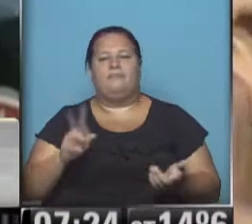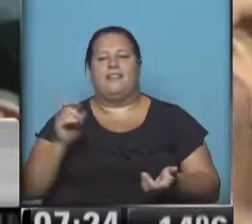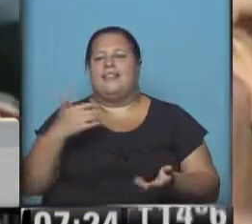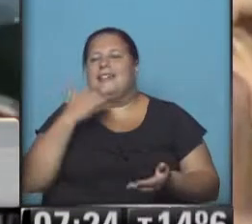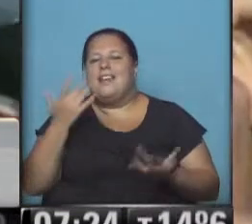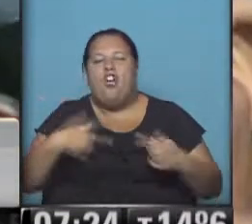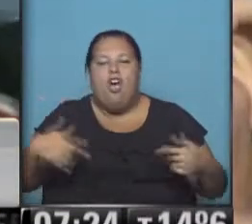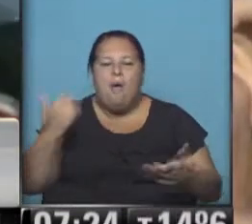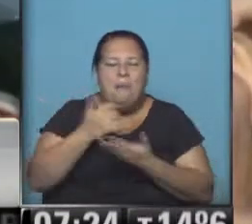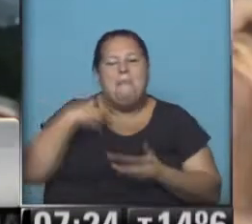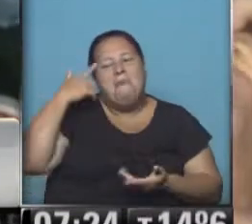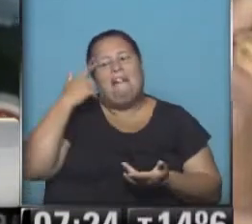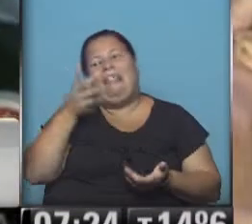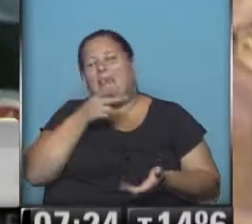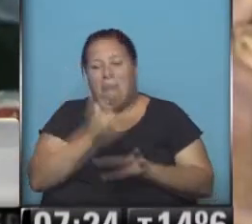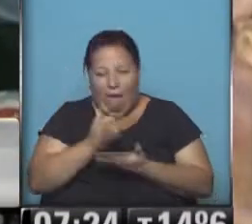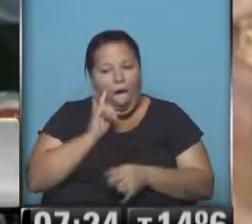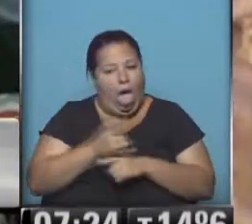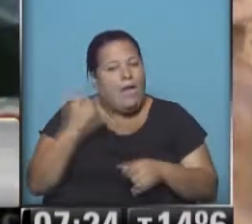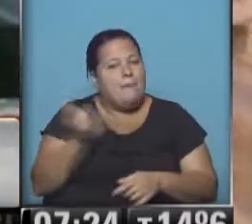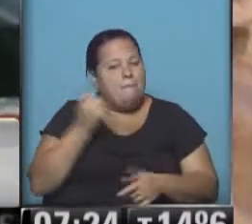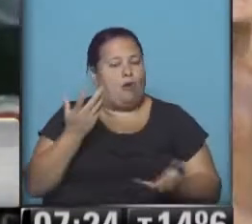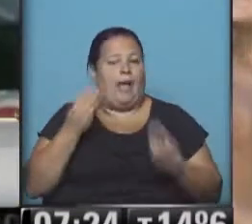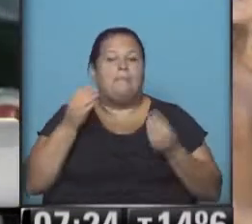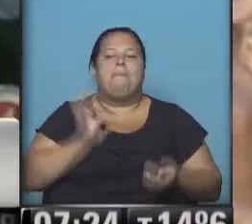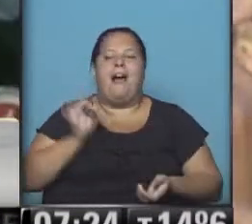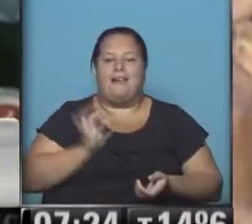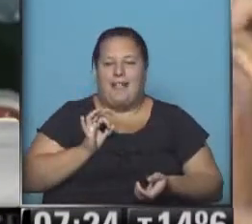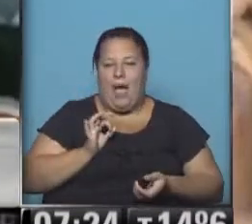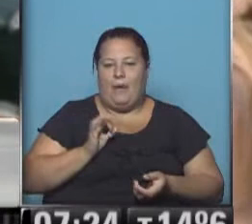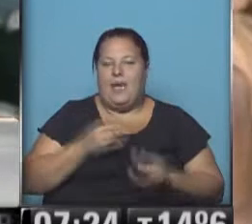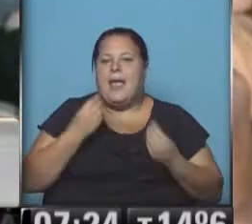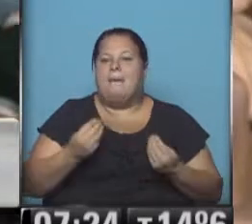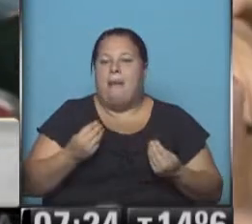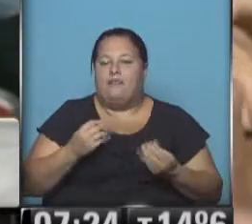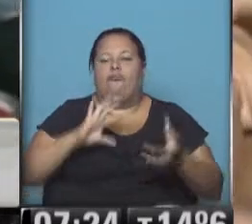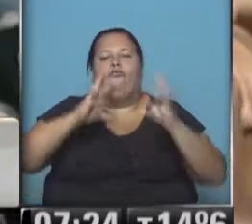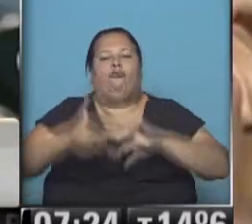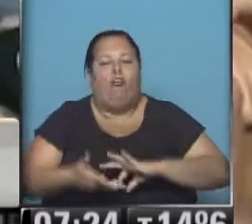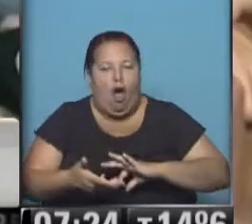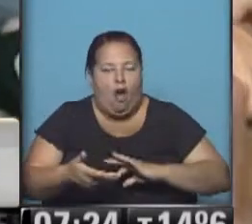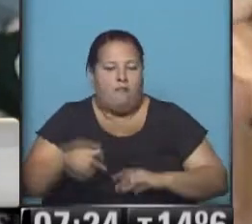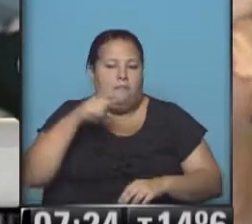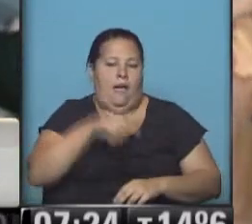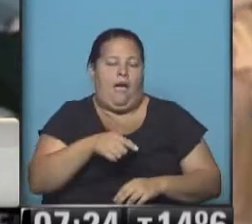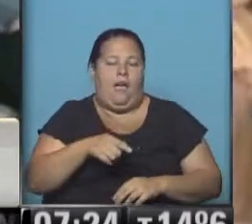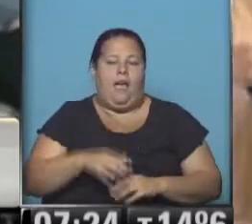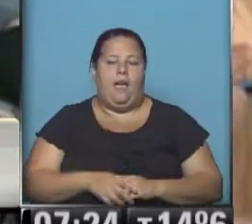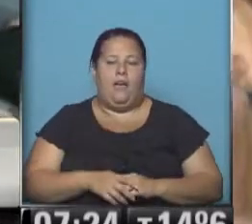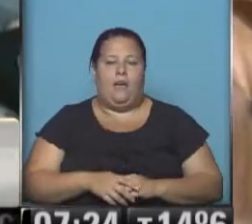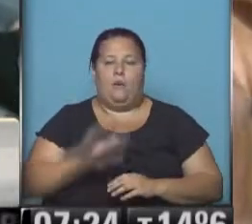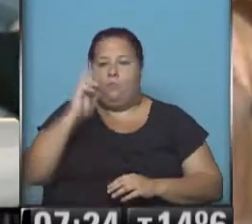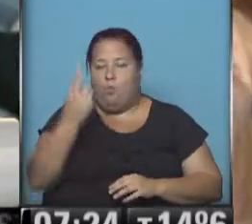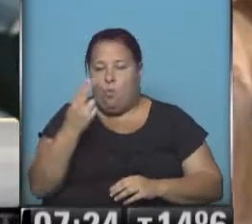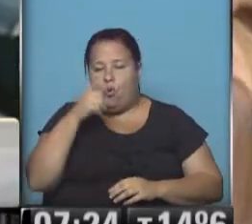nimiedades que para nosotros pasan de largo y que a lo mejor son indicativas de lo que puede haber sido la forma en que en el que perdió